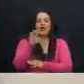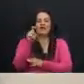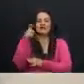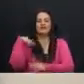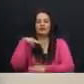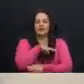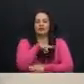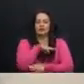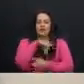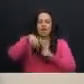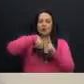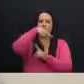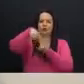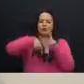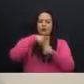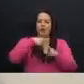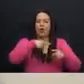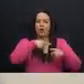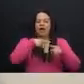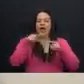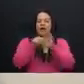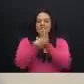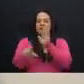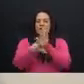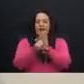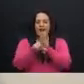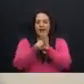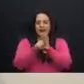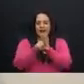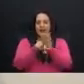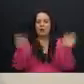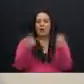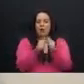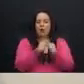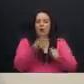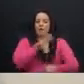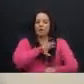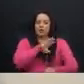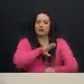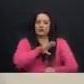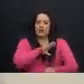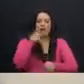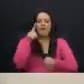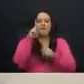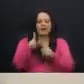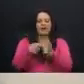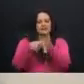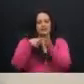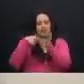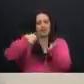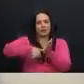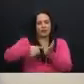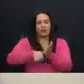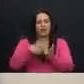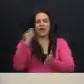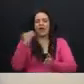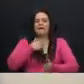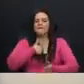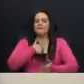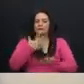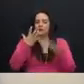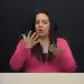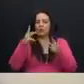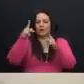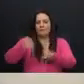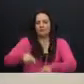legislativa con la fuerza pública para exigir una votación y me daría mi vergüenza ser una diputada puesta a dedo por una persona que usurpó así